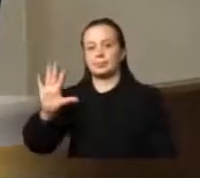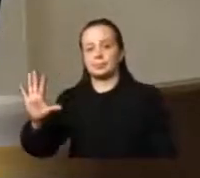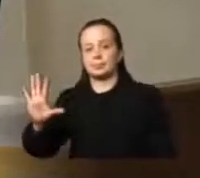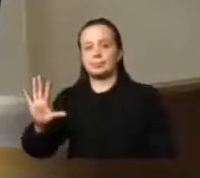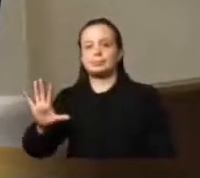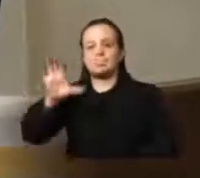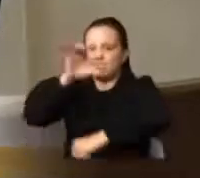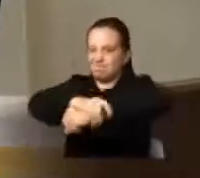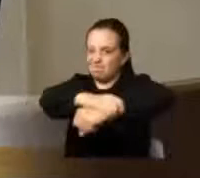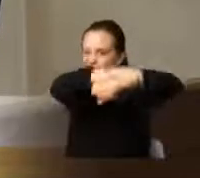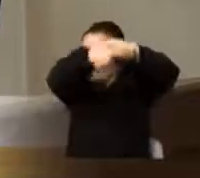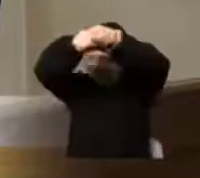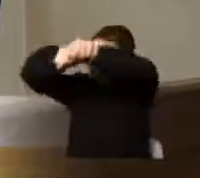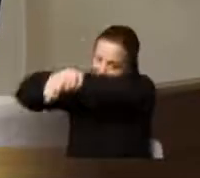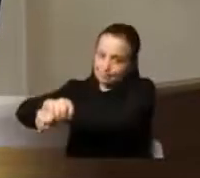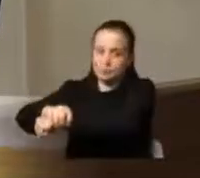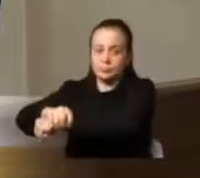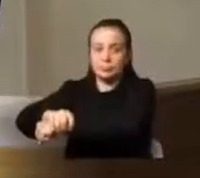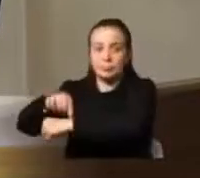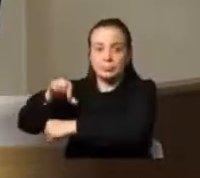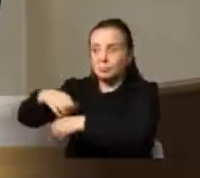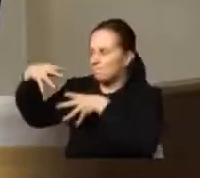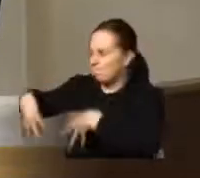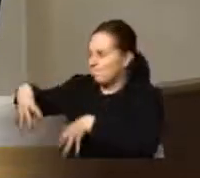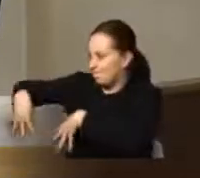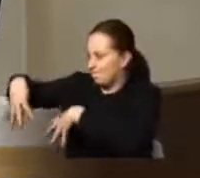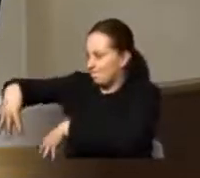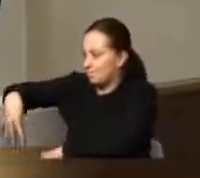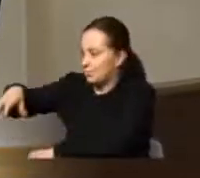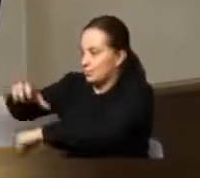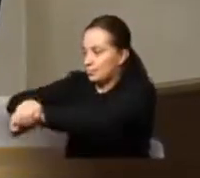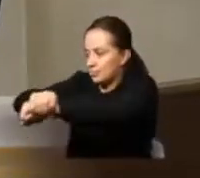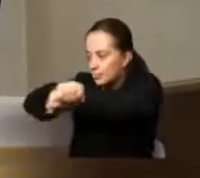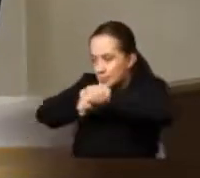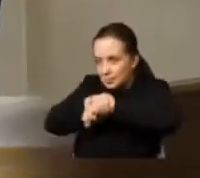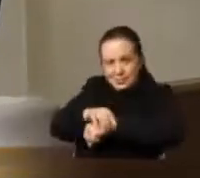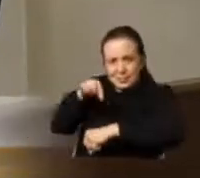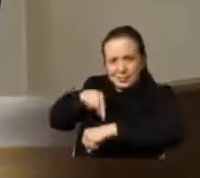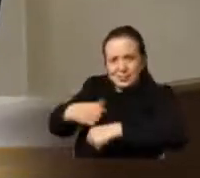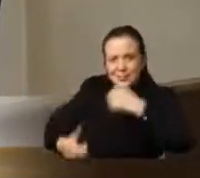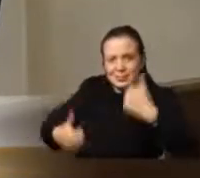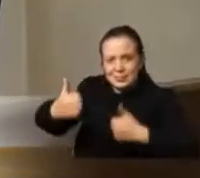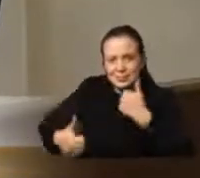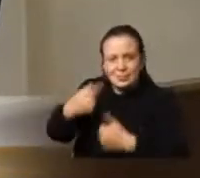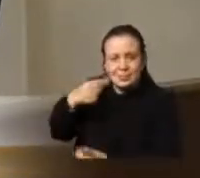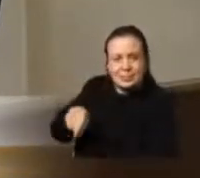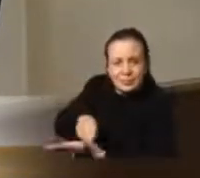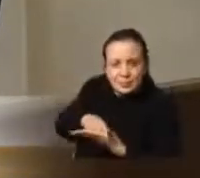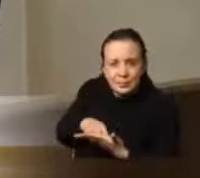detenciones en el marco de esas protestas, muchas de ellas de manera arbitraria,